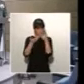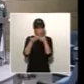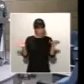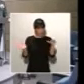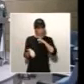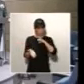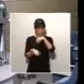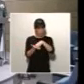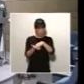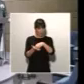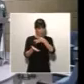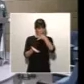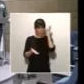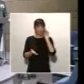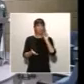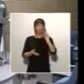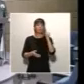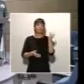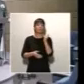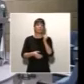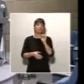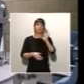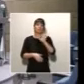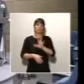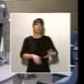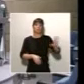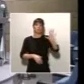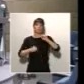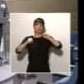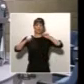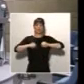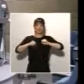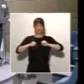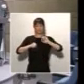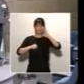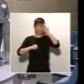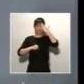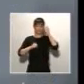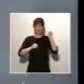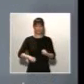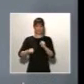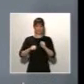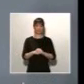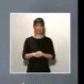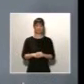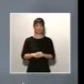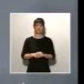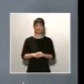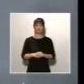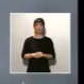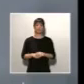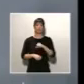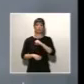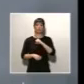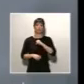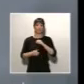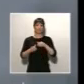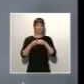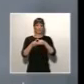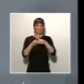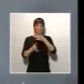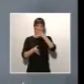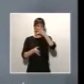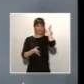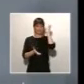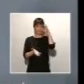dirigida al jefe del Estado Mayor de la Defensa. Bueno, el Hospital Naval de Cartagena es una instalación que ahora mismo no